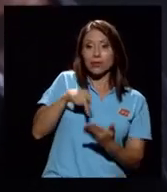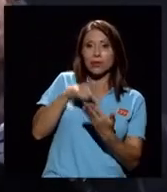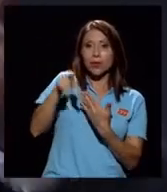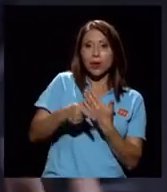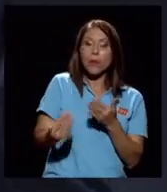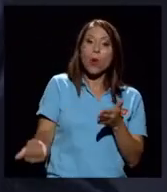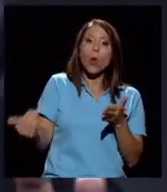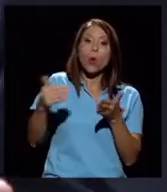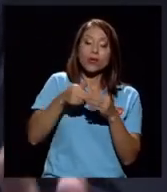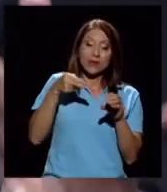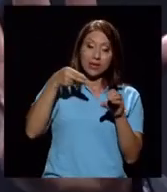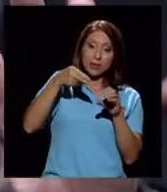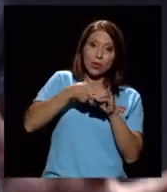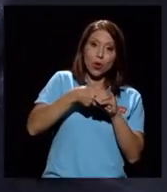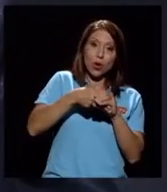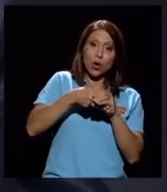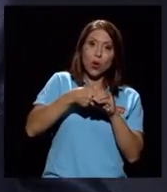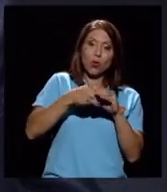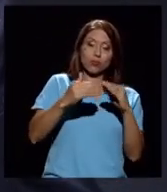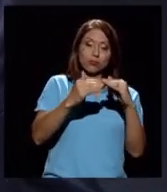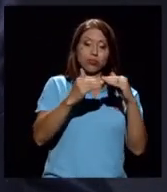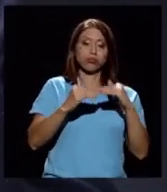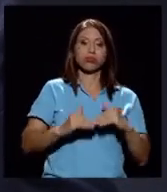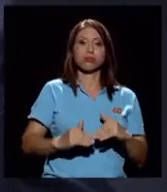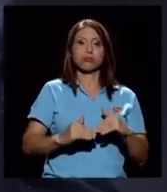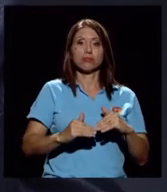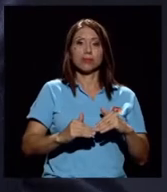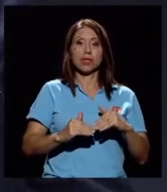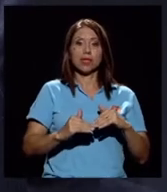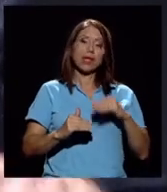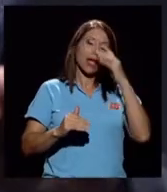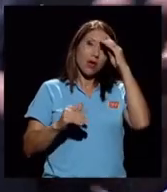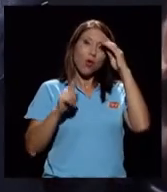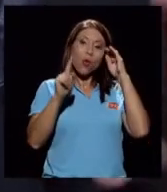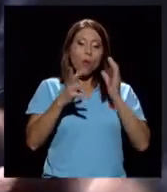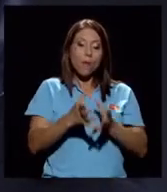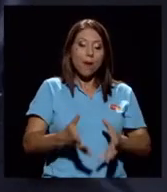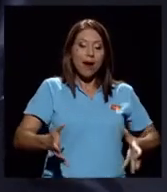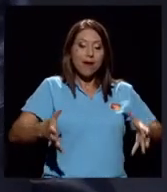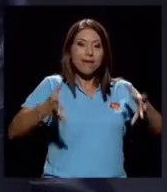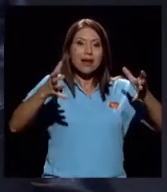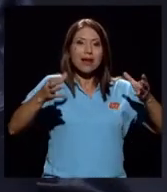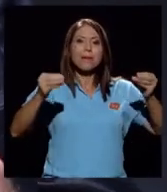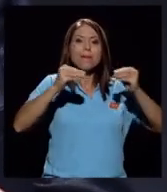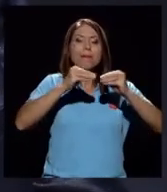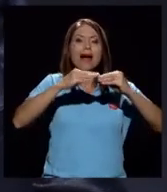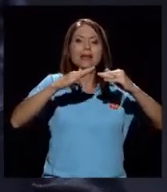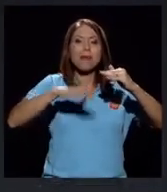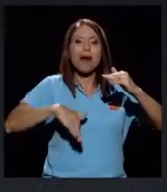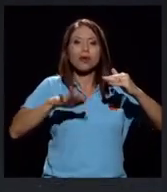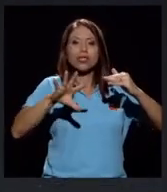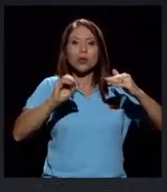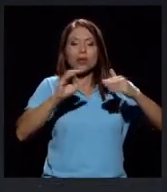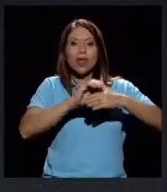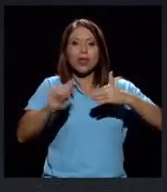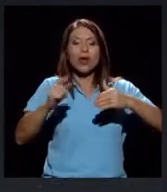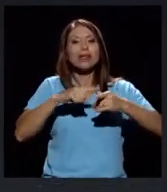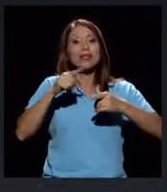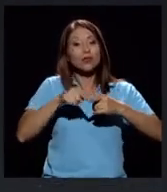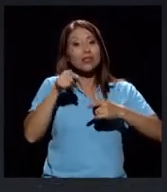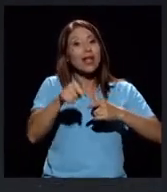otra vez por debajo los 50 dólares por barril ya me parece que entonces ahí hay un elemento que nos tranquiliza un poco